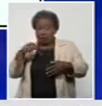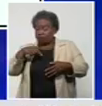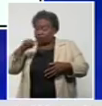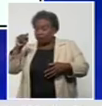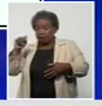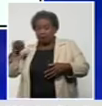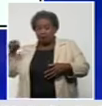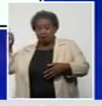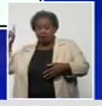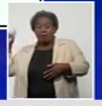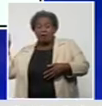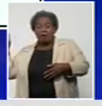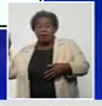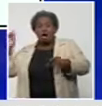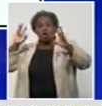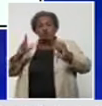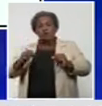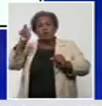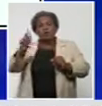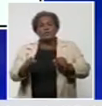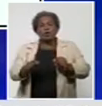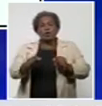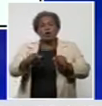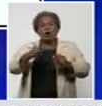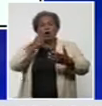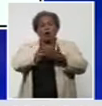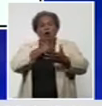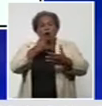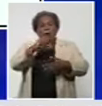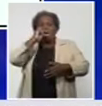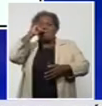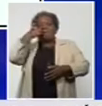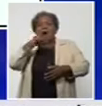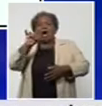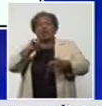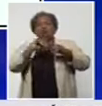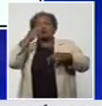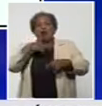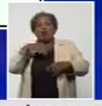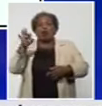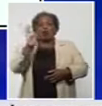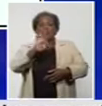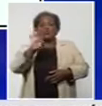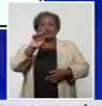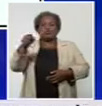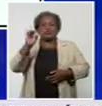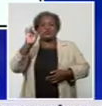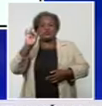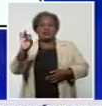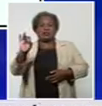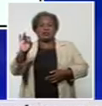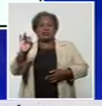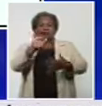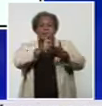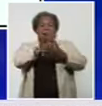que se han ido confirmando, pues está Bauta en primer lugar con 88,7, Mariel